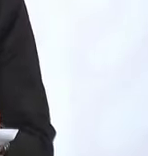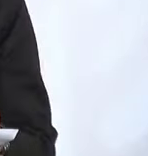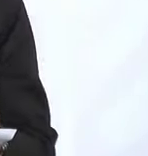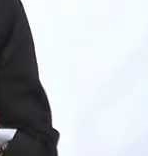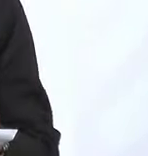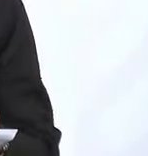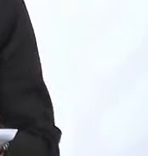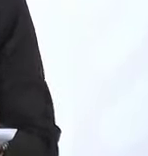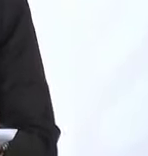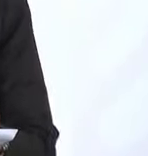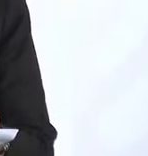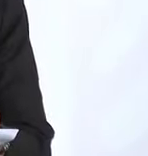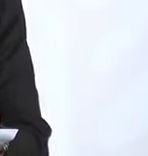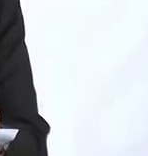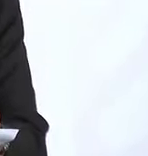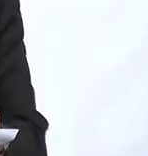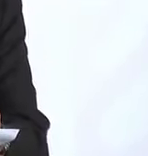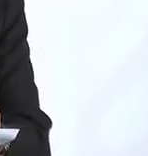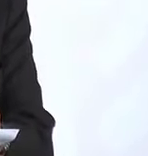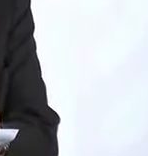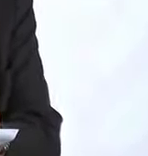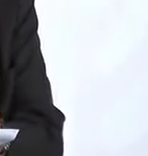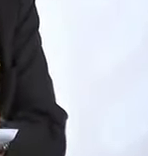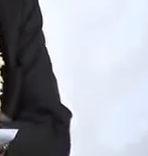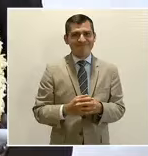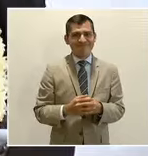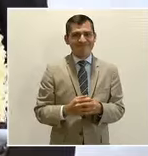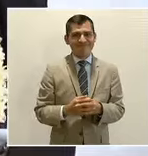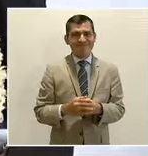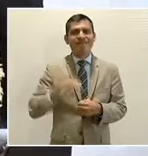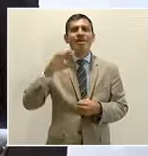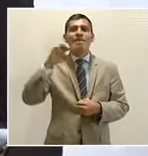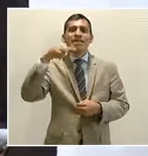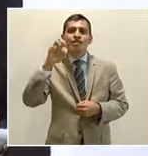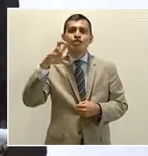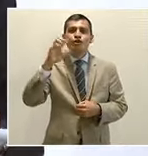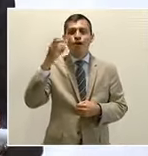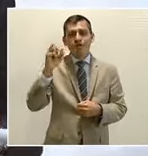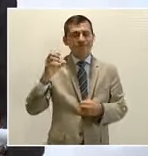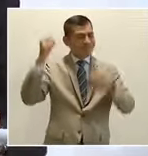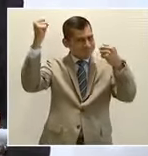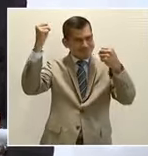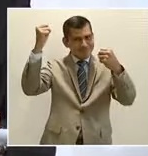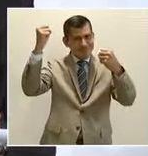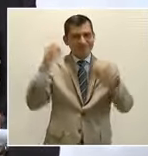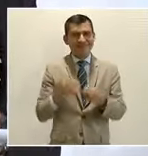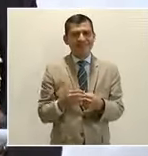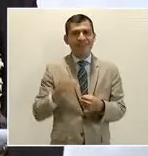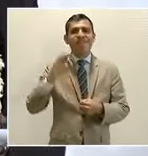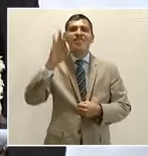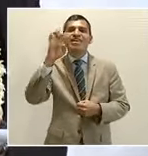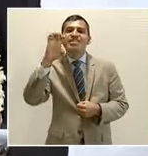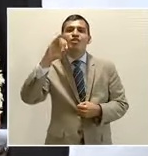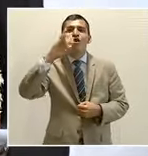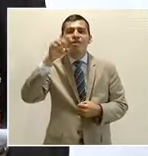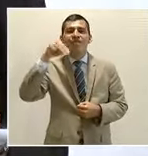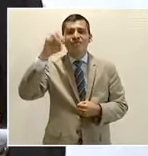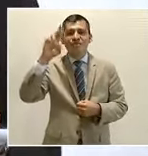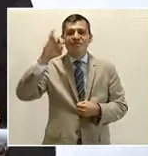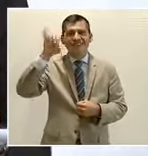que viva Morelos que viva Melchor Ocampo querida Francisco J